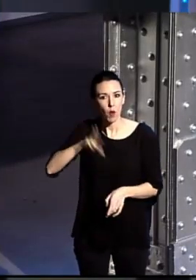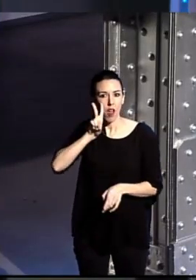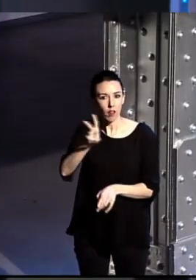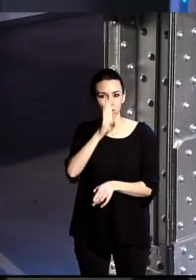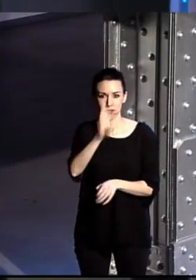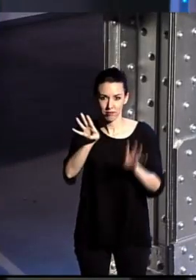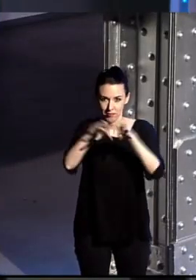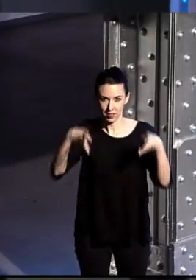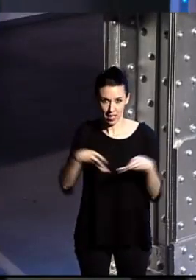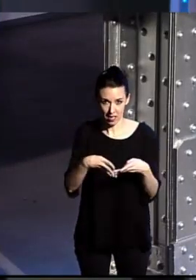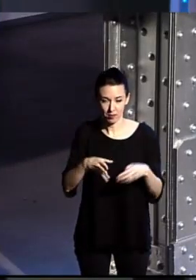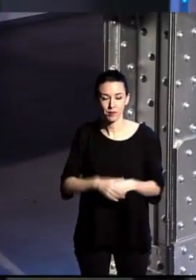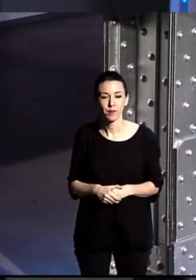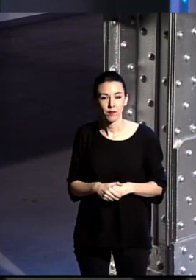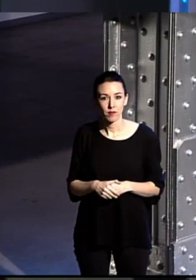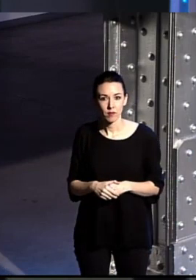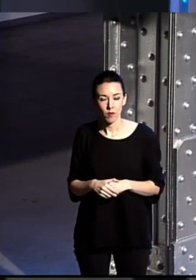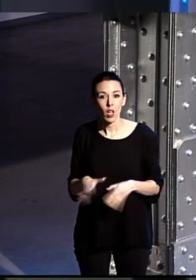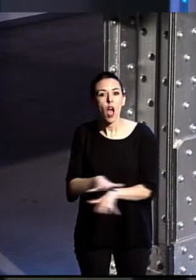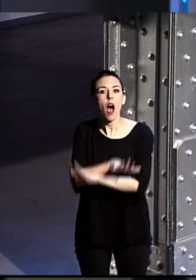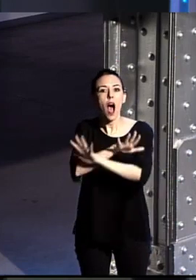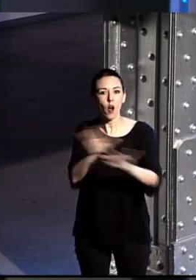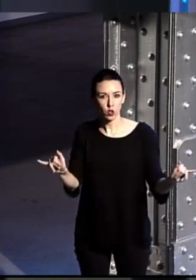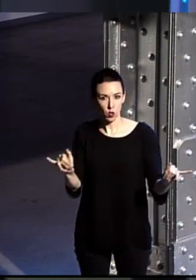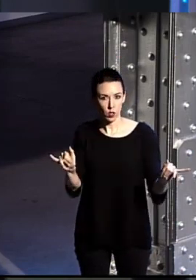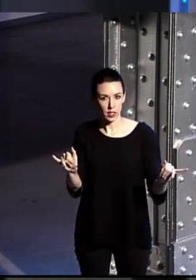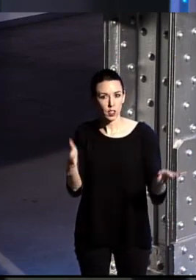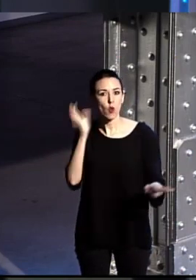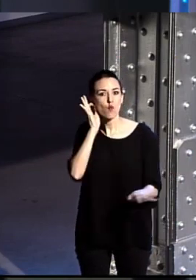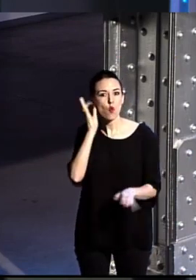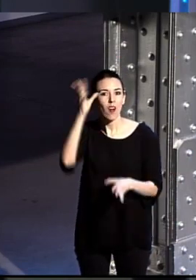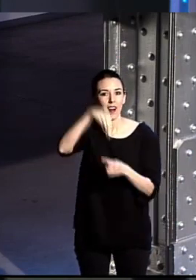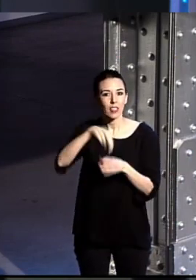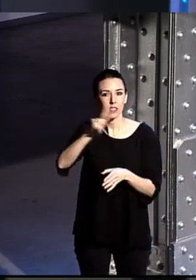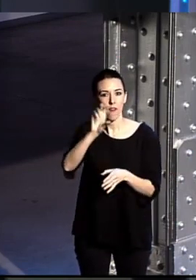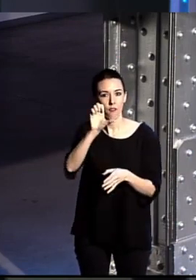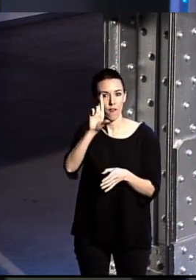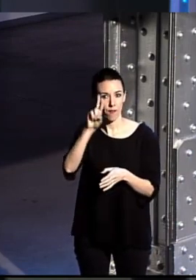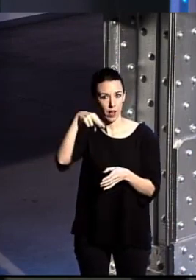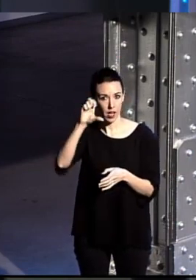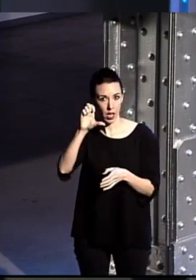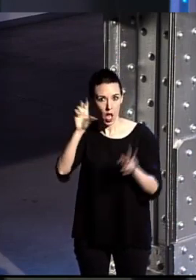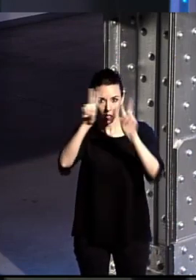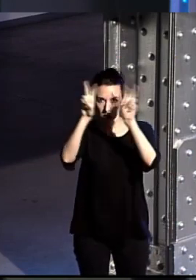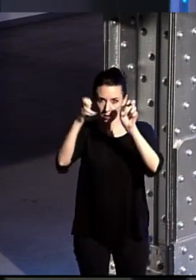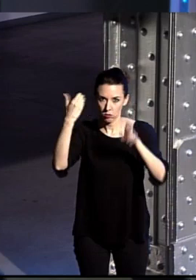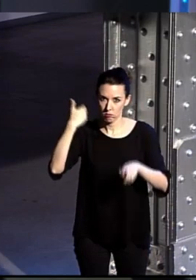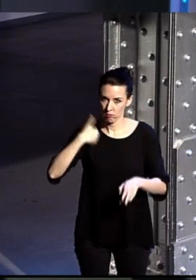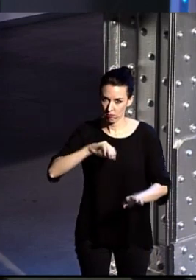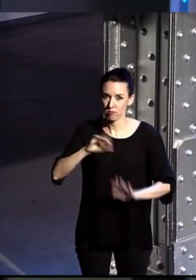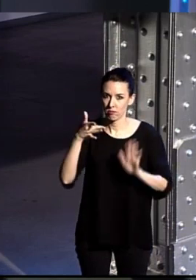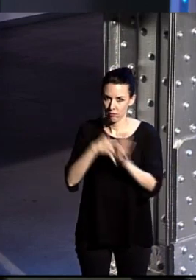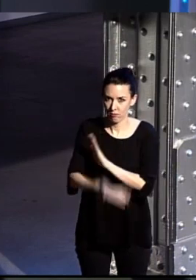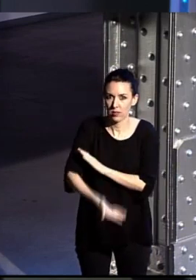seguir esta charla de hoy. Ajuste de cuentas. Las mujeres en Verne. El título ya marca bastante lo que